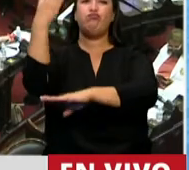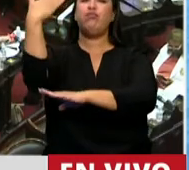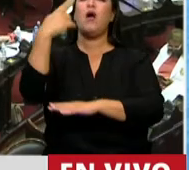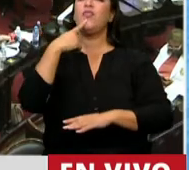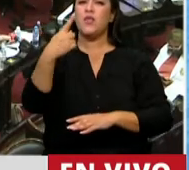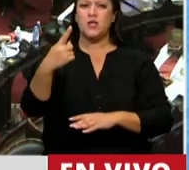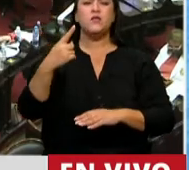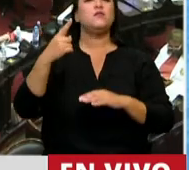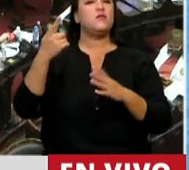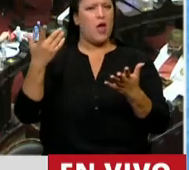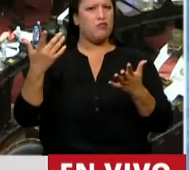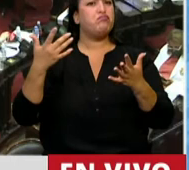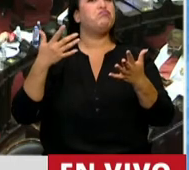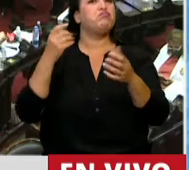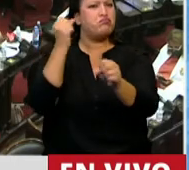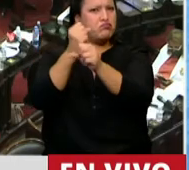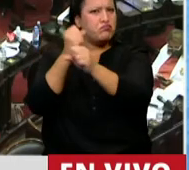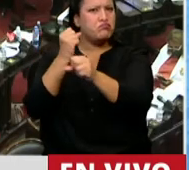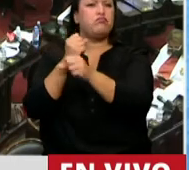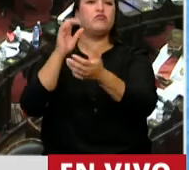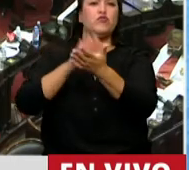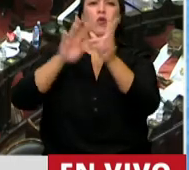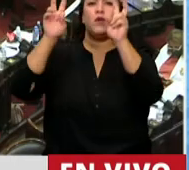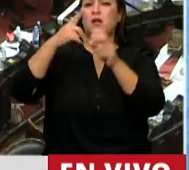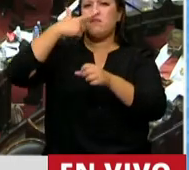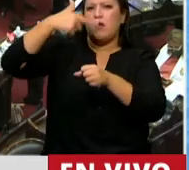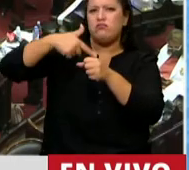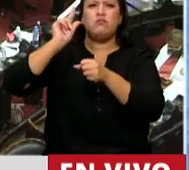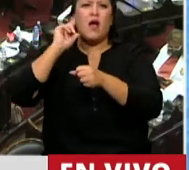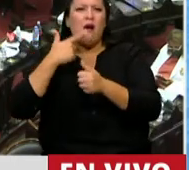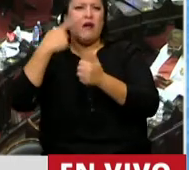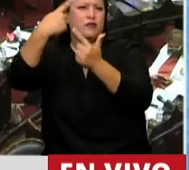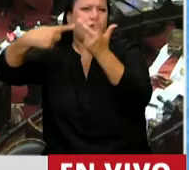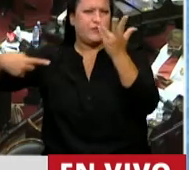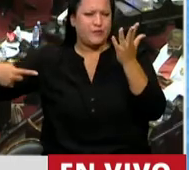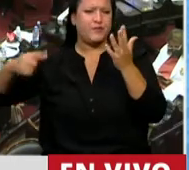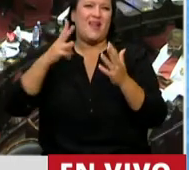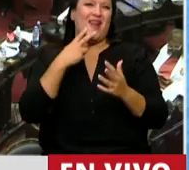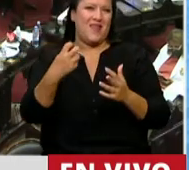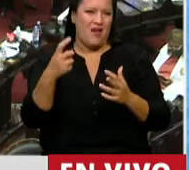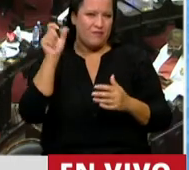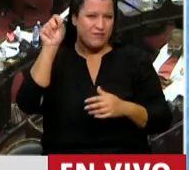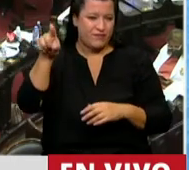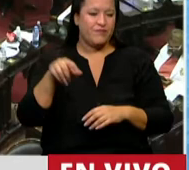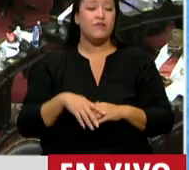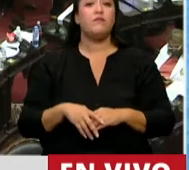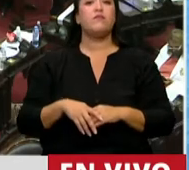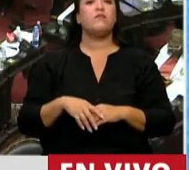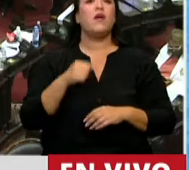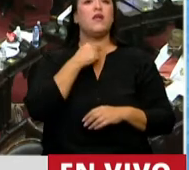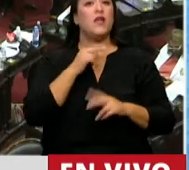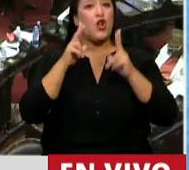reivindicando la actividad de los biocombustibles. Quiero pensar también que a estas